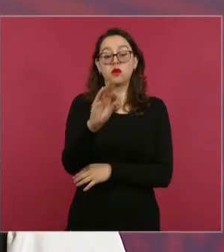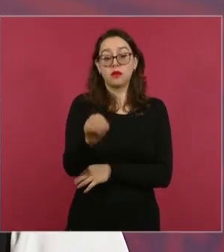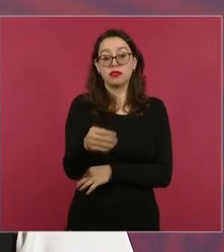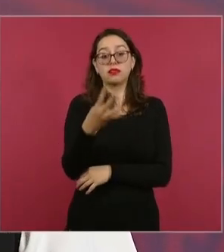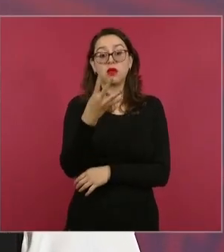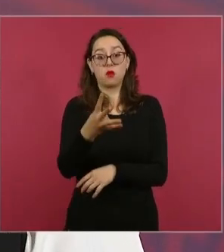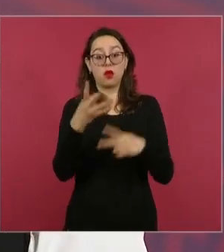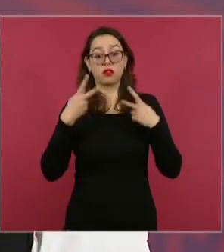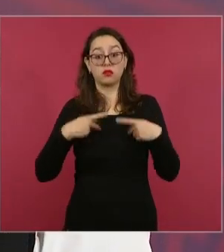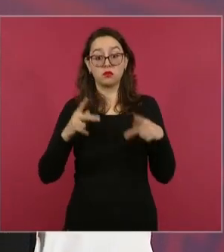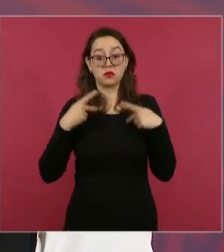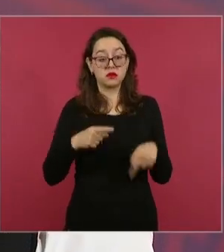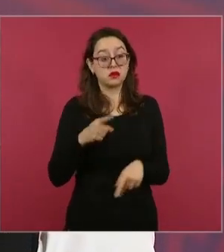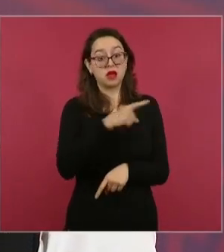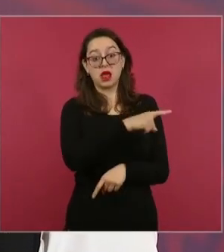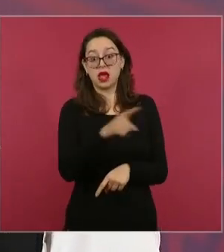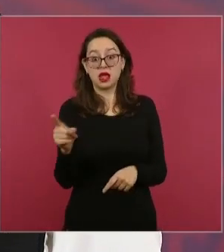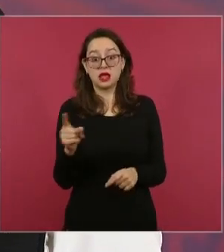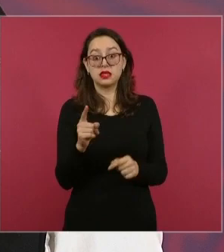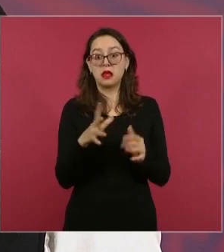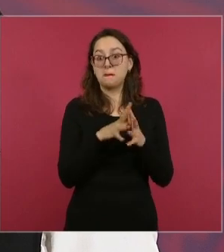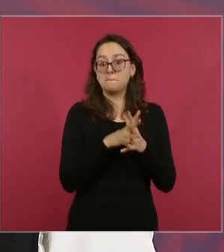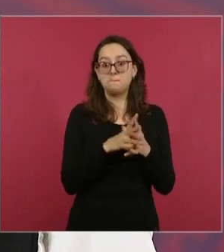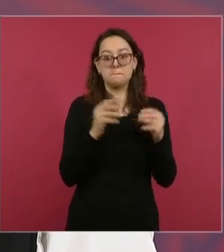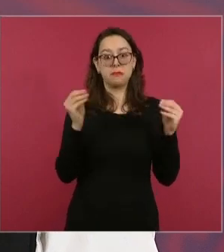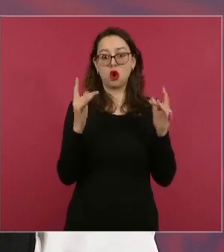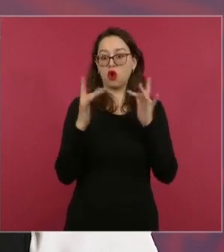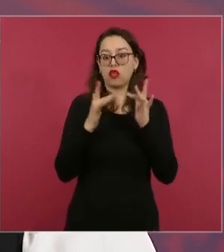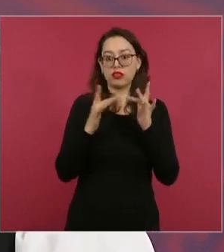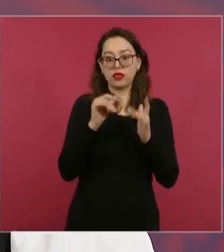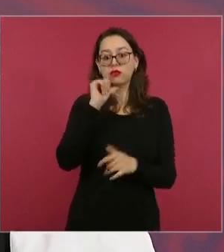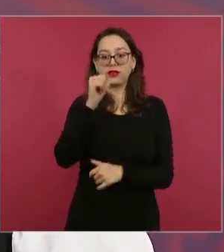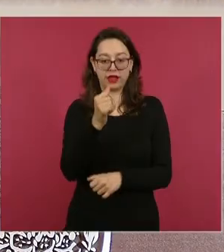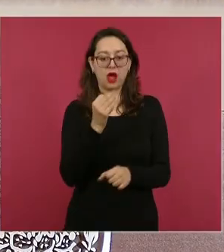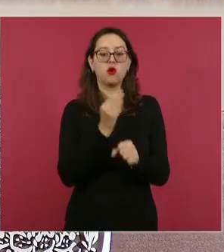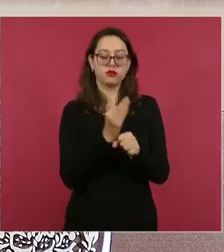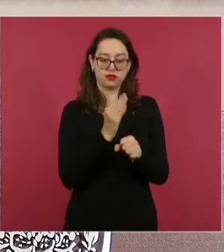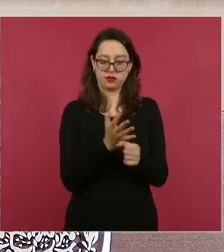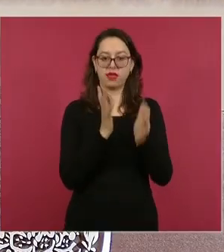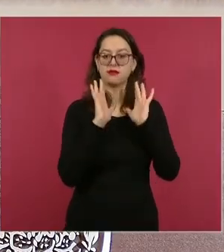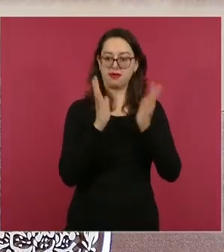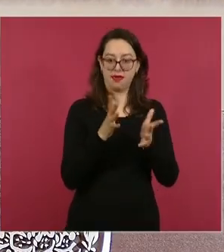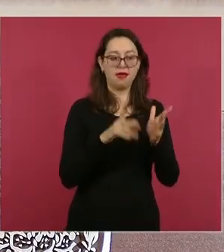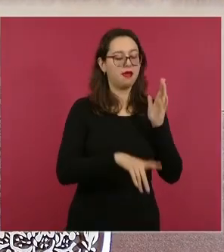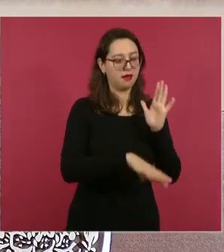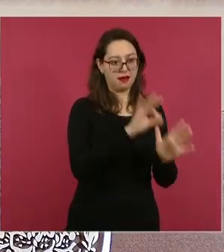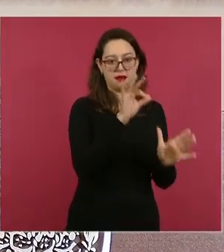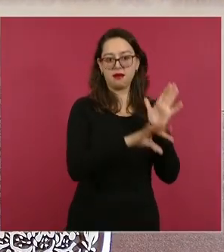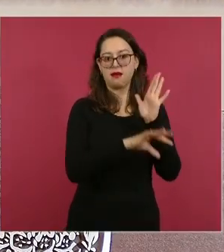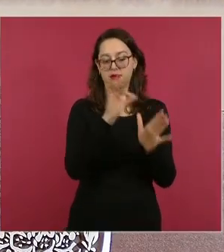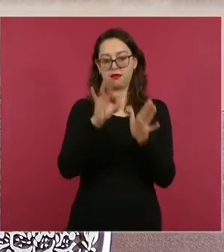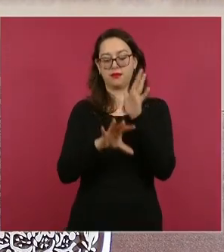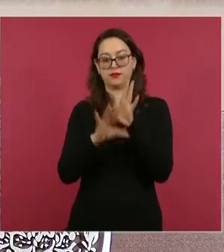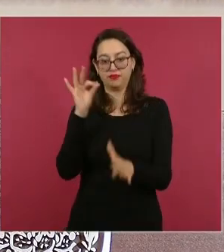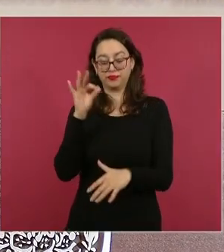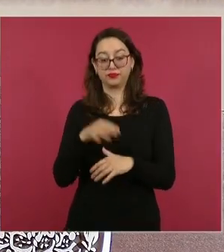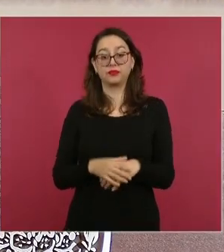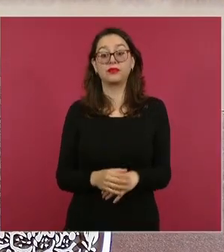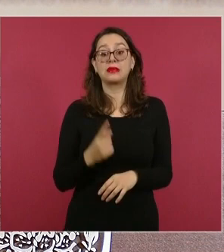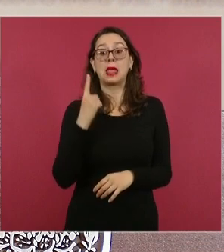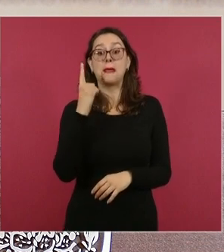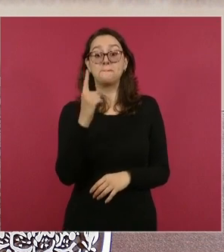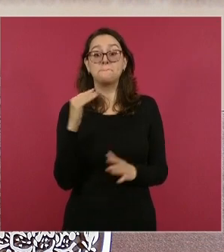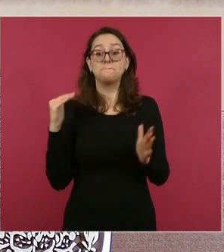tenían ningún tipo de contacto con sus seres queridos con un despliegue total de más de 500 más de